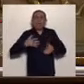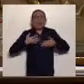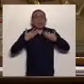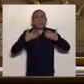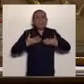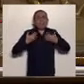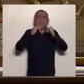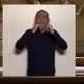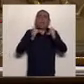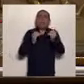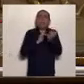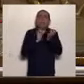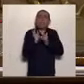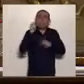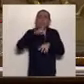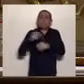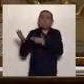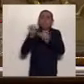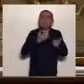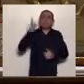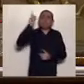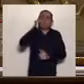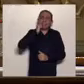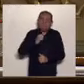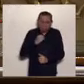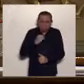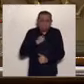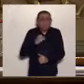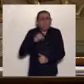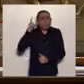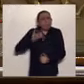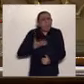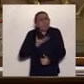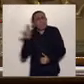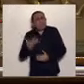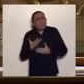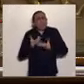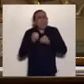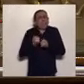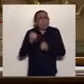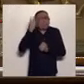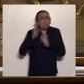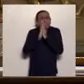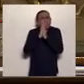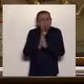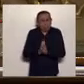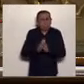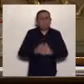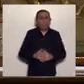de gozo, que es la Pascua, queremos presentarle al Señor nuestros pecados para que Él nos sane, nos perdone.